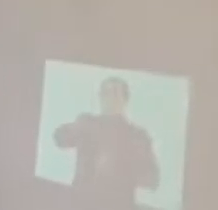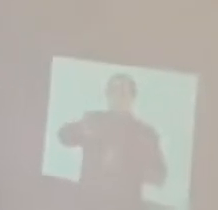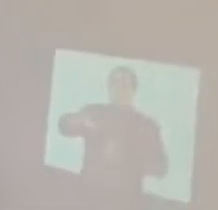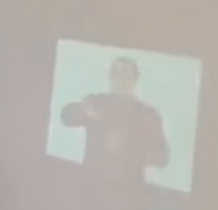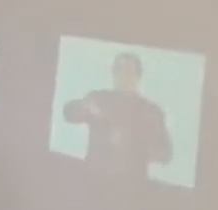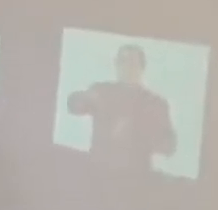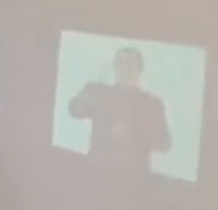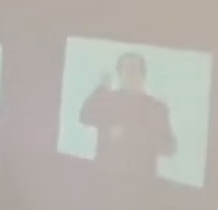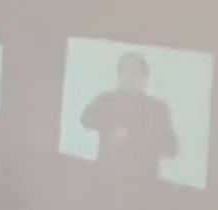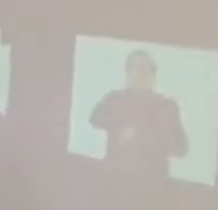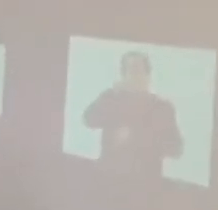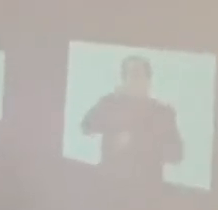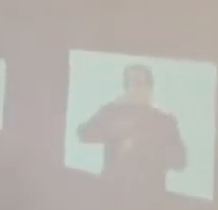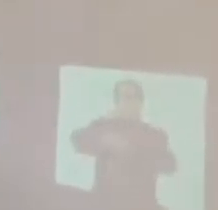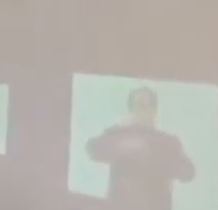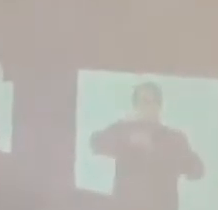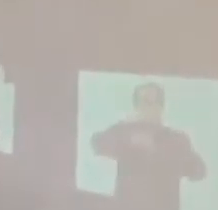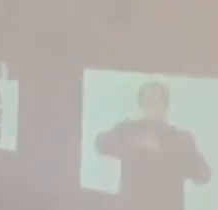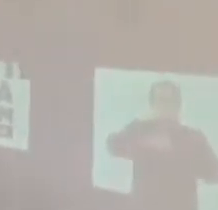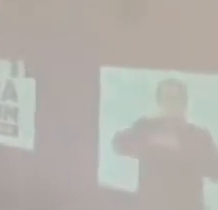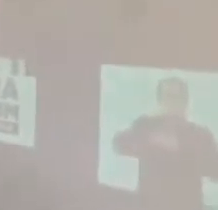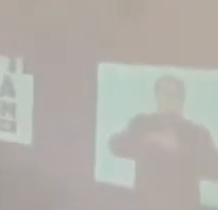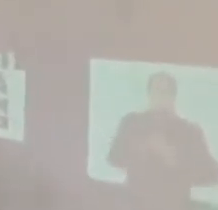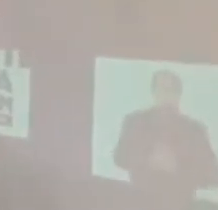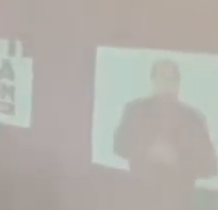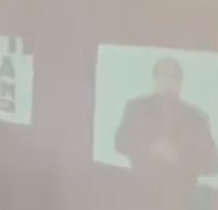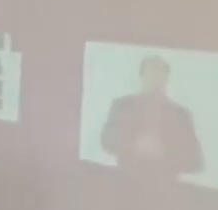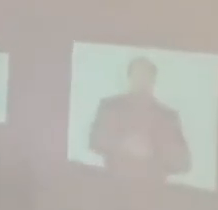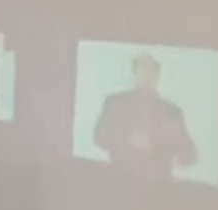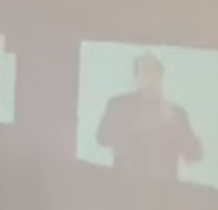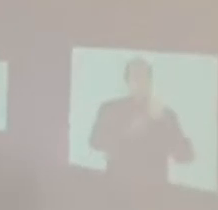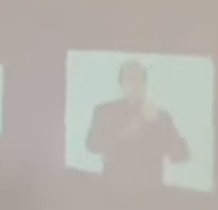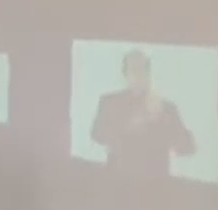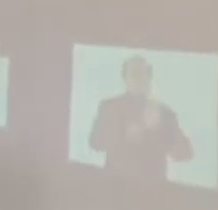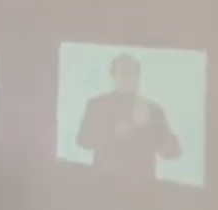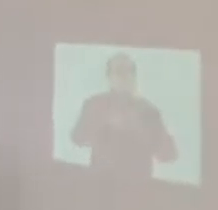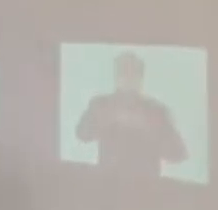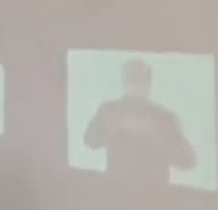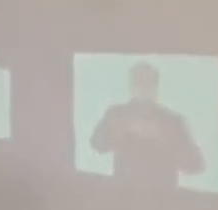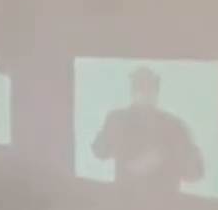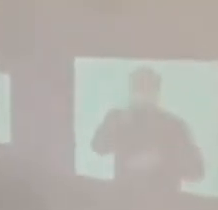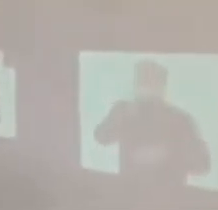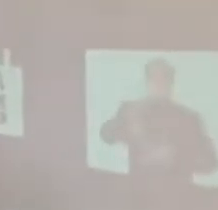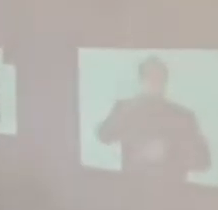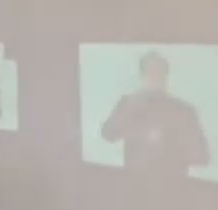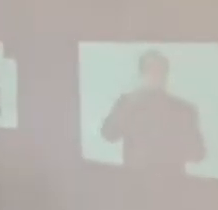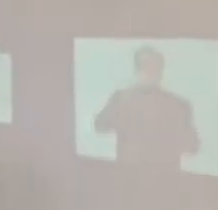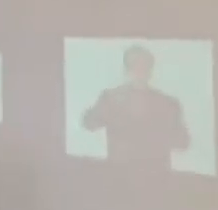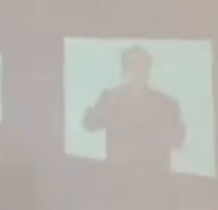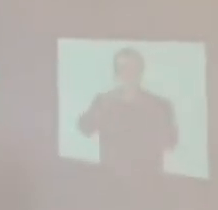siempre, dio muestras de solidaridad y grandeza. Es un honor servirles. Somos un